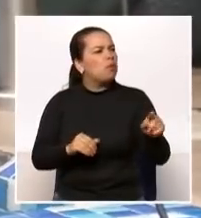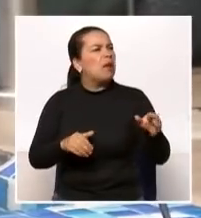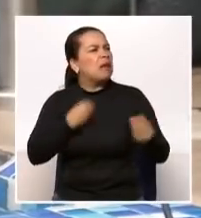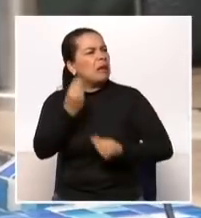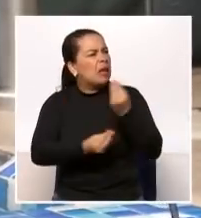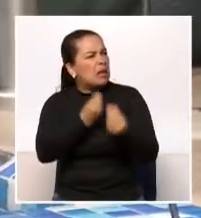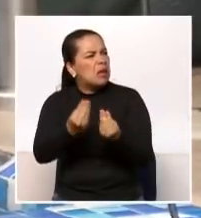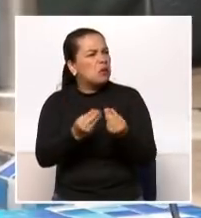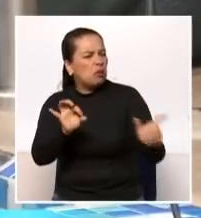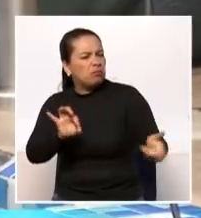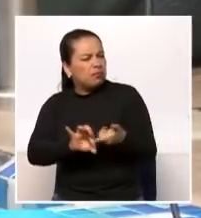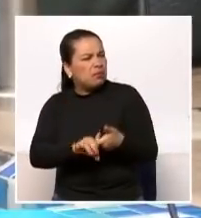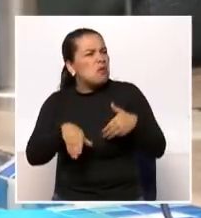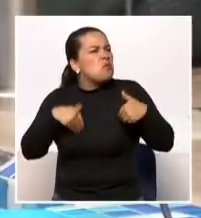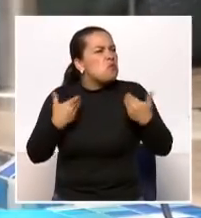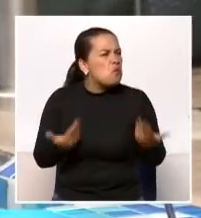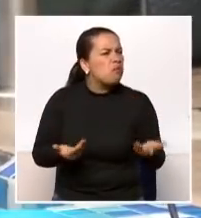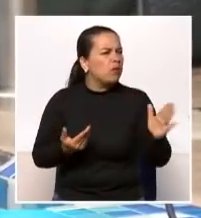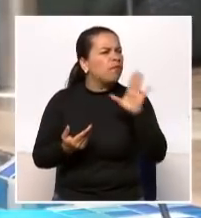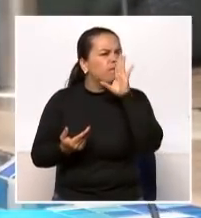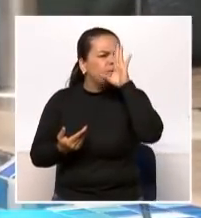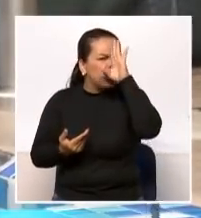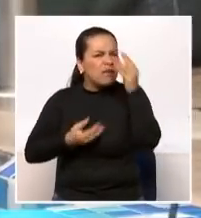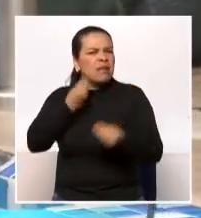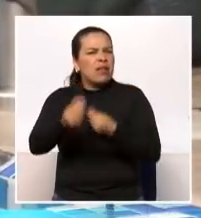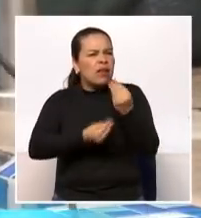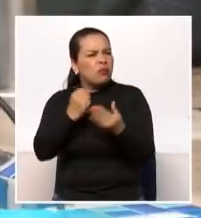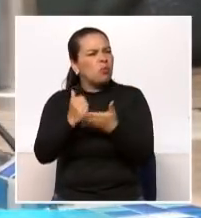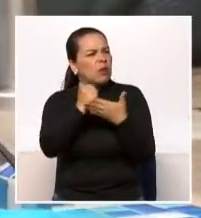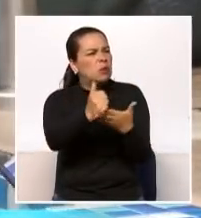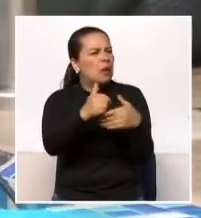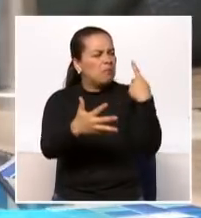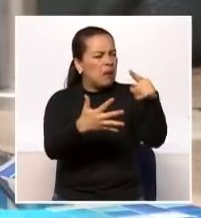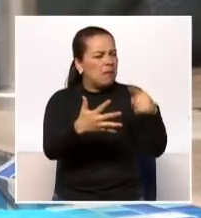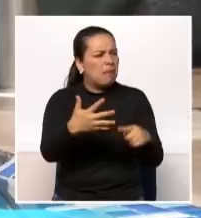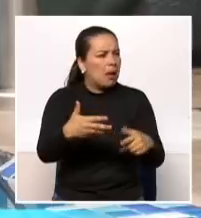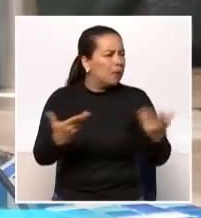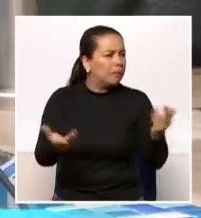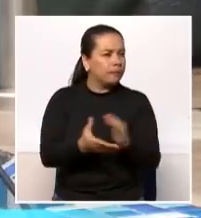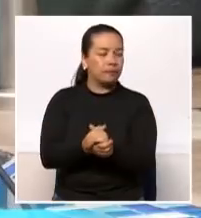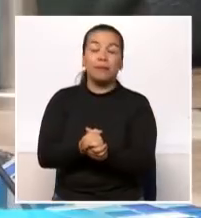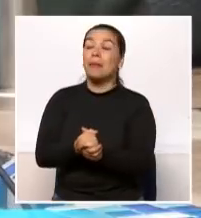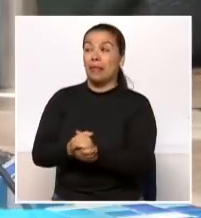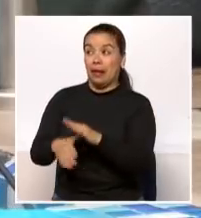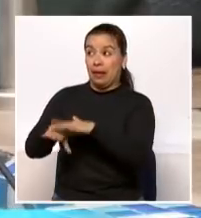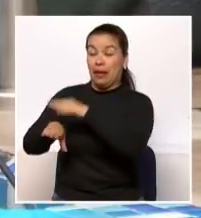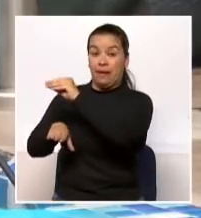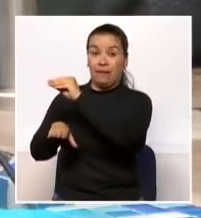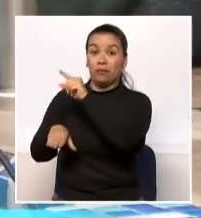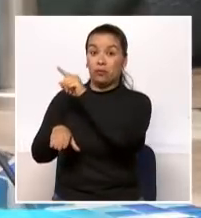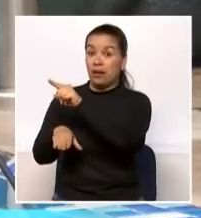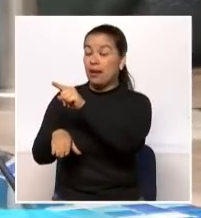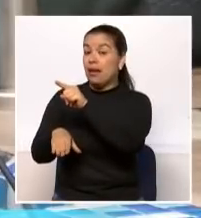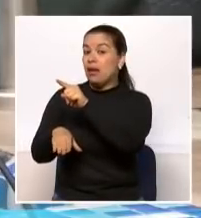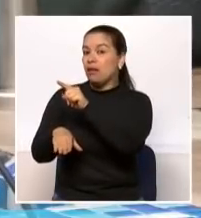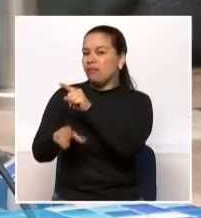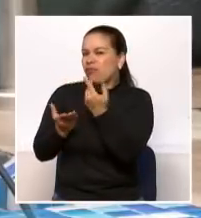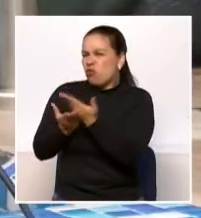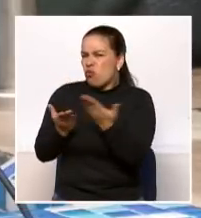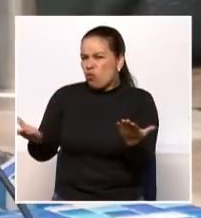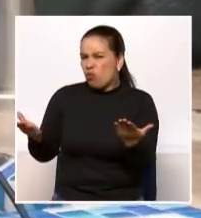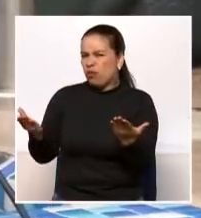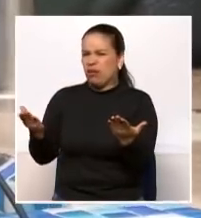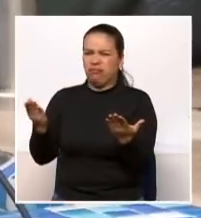proceso de los enemas? ¿Por qué lo tomó como una costumbre? ¿Qué beneficios? Cuando tú tienes buenas experiencias con los productos o con lo